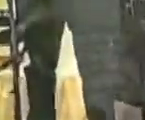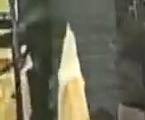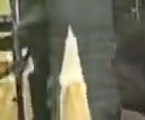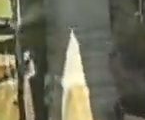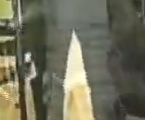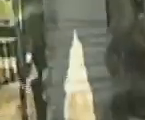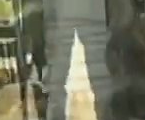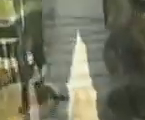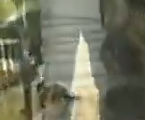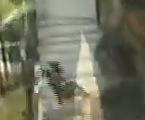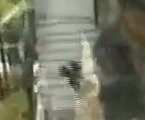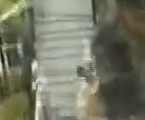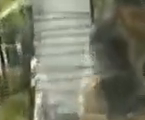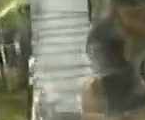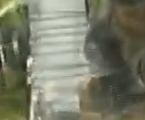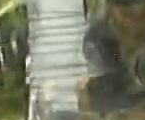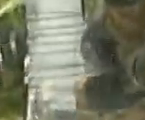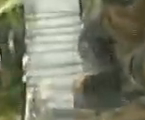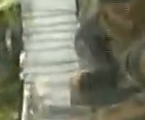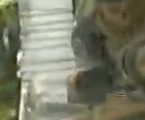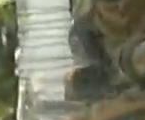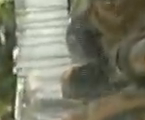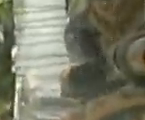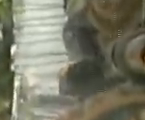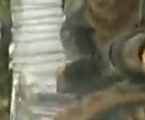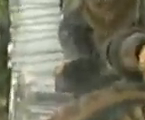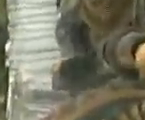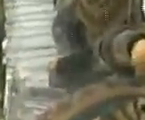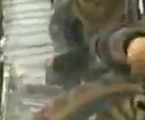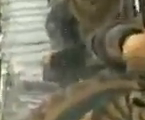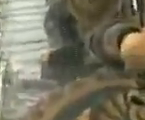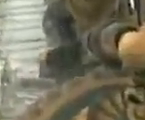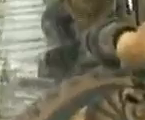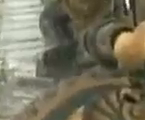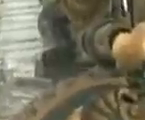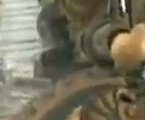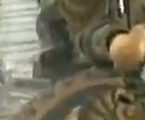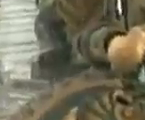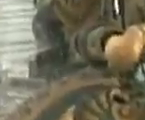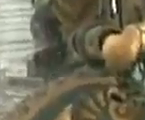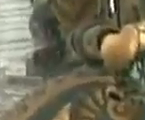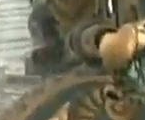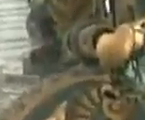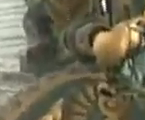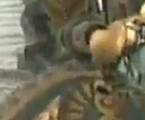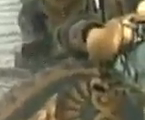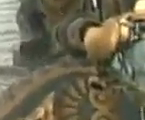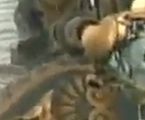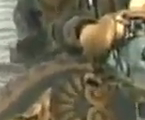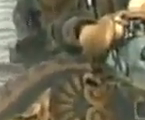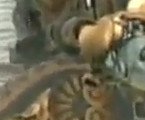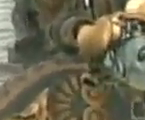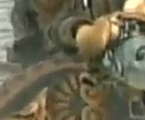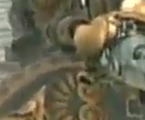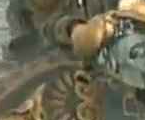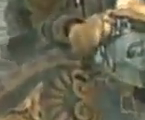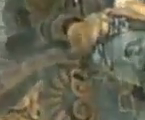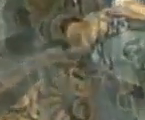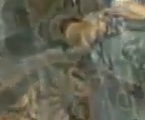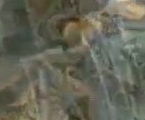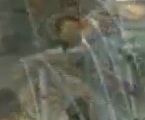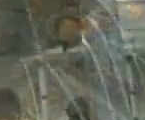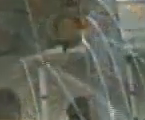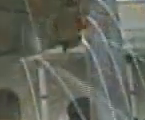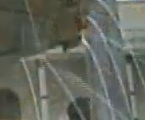de la ciudad de Caracas, reciben acá en el Palacio Federal Legislativo a las autoridades, a los